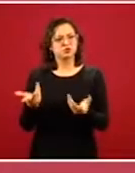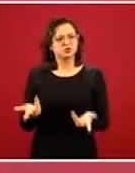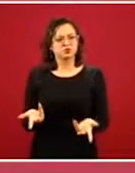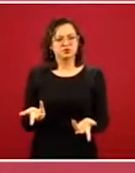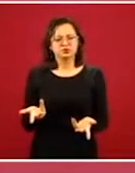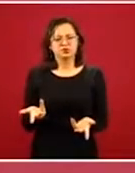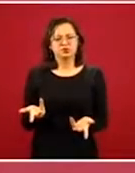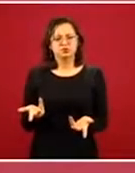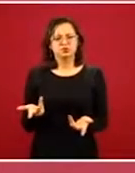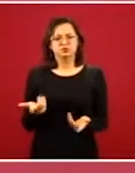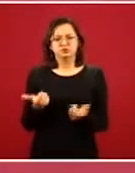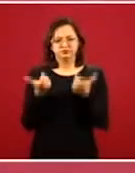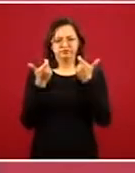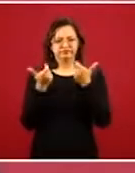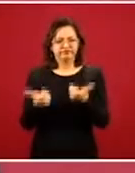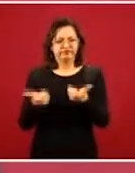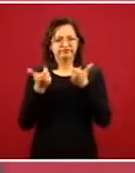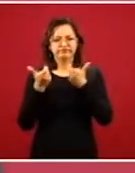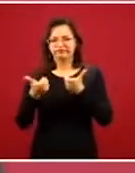todo por el dinero,